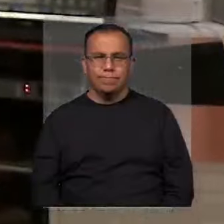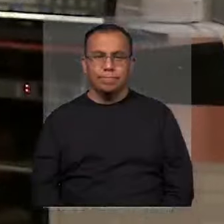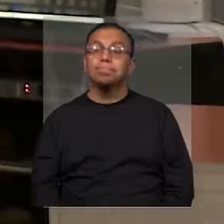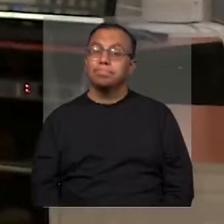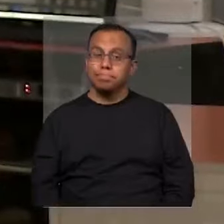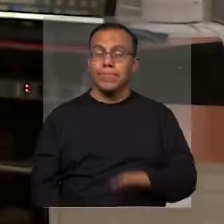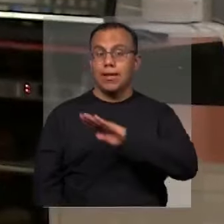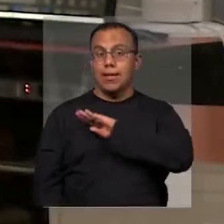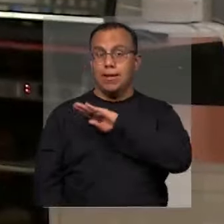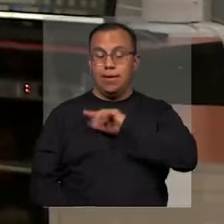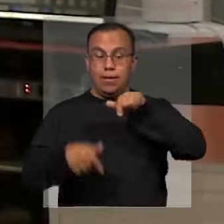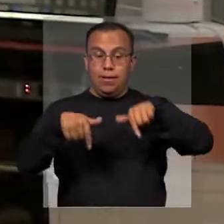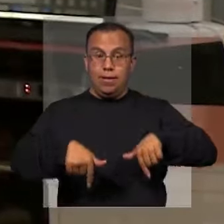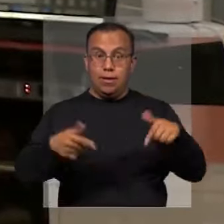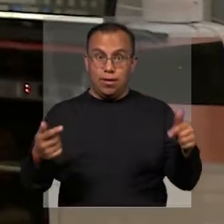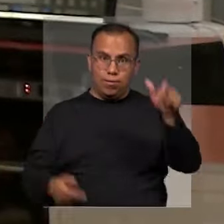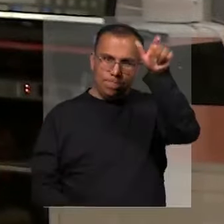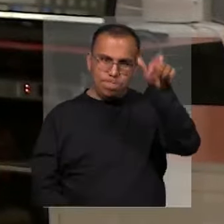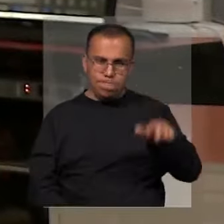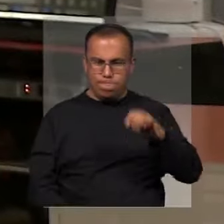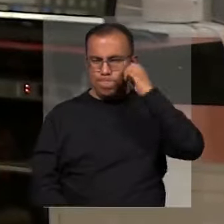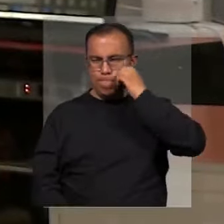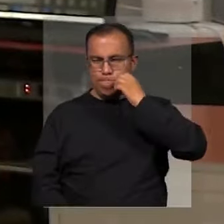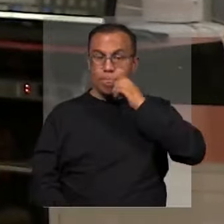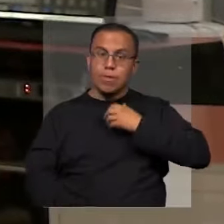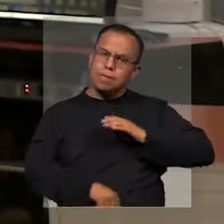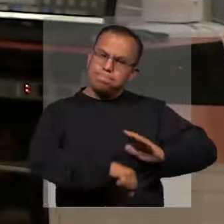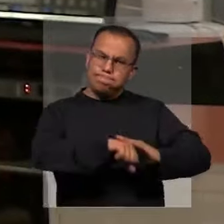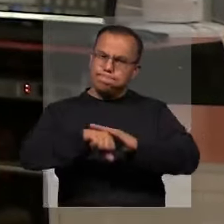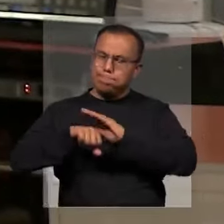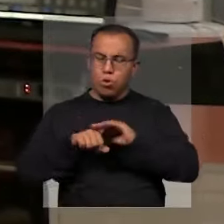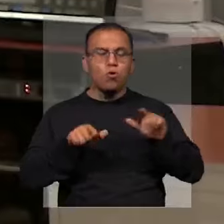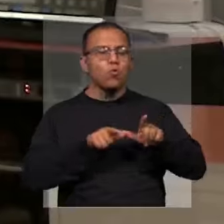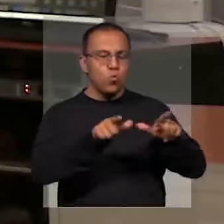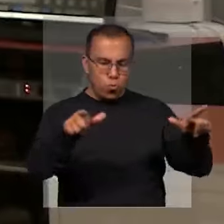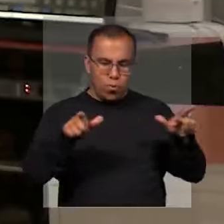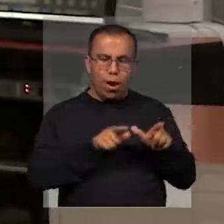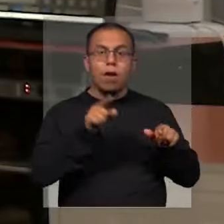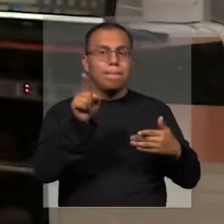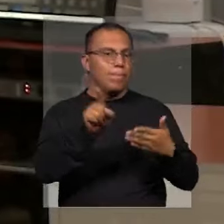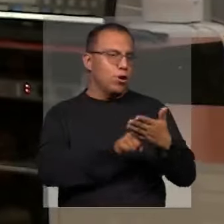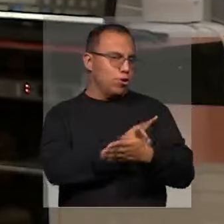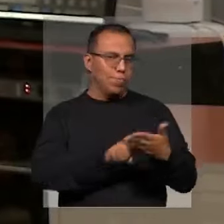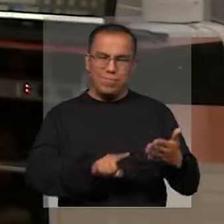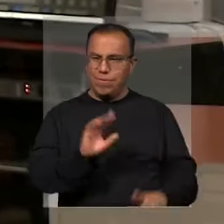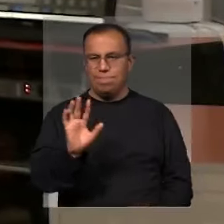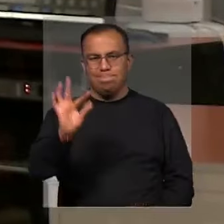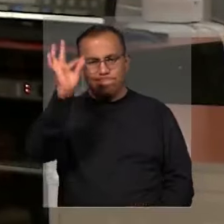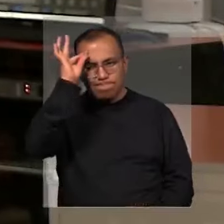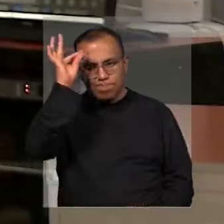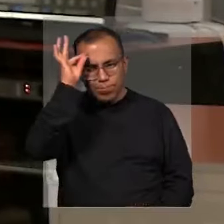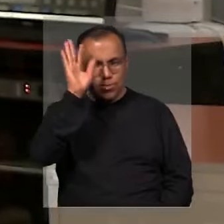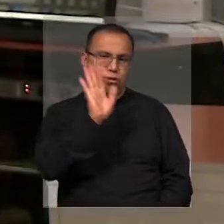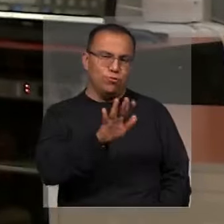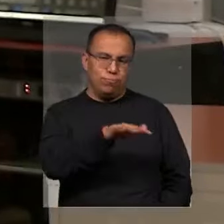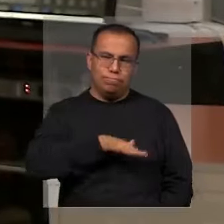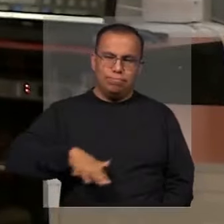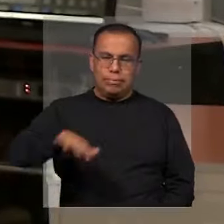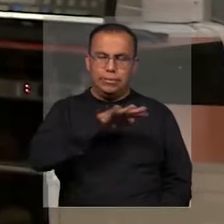El alcalde mayor de la ciudad, Carlos Fernando Galán, anunció que definirán zonas en las que se prohibirá el consumo de sustancias